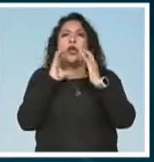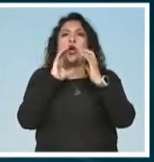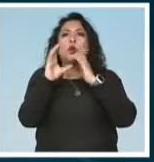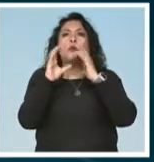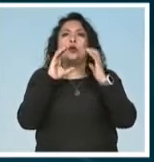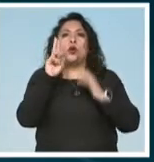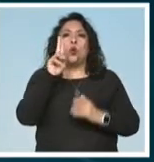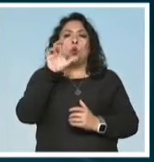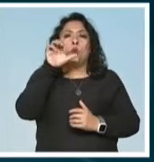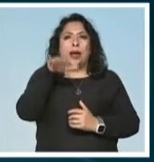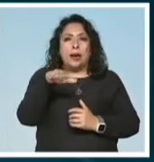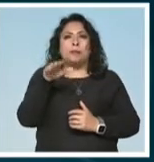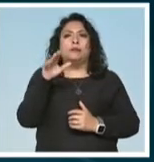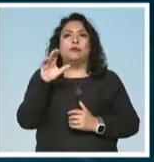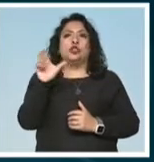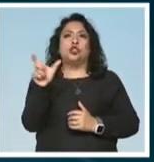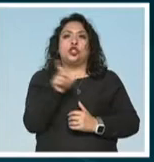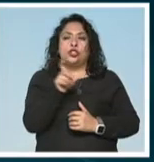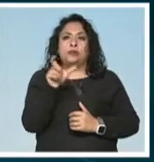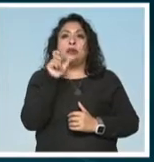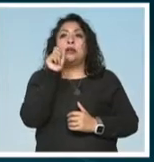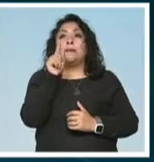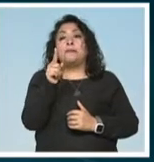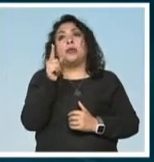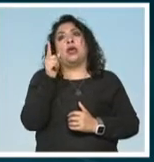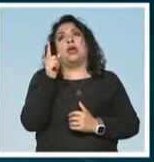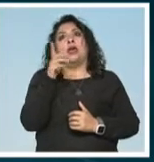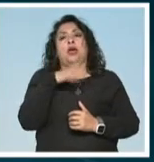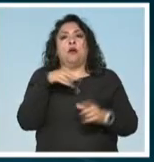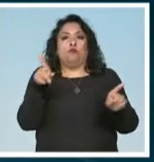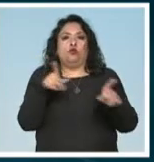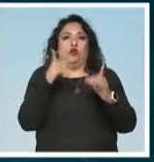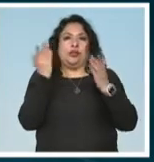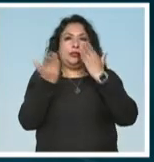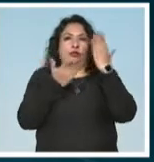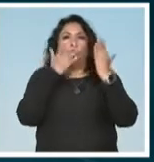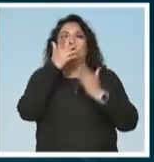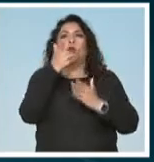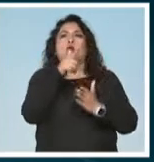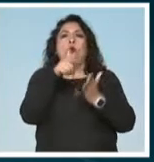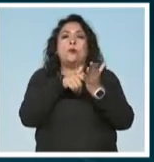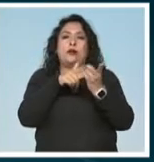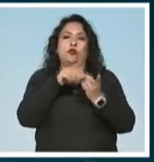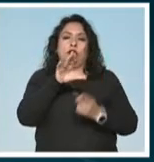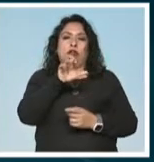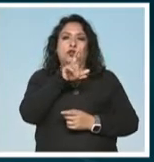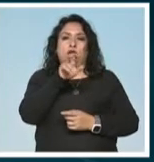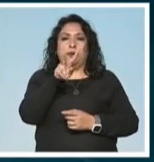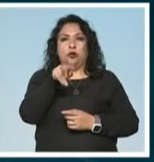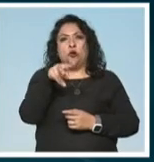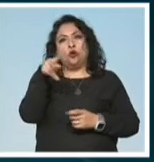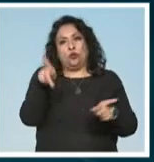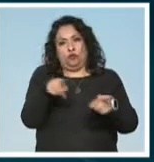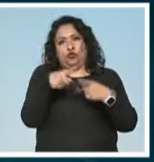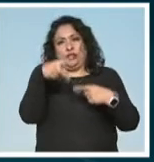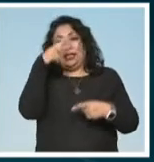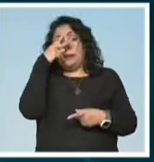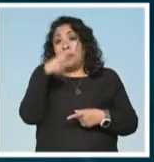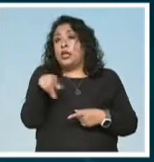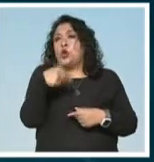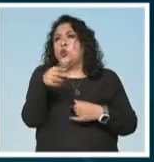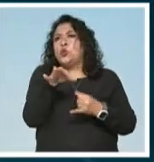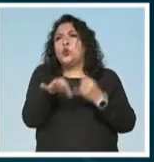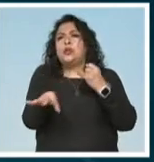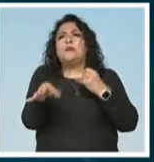en la UAM Xochimilco, también tiene formación musical, estuvo un par de años en el Conservatorio de Música de México y